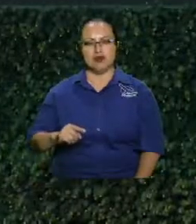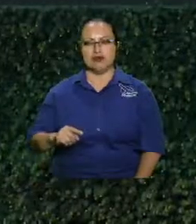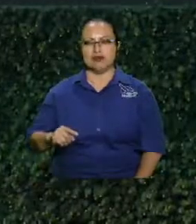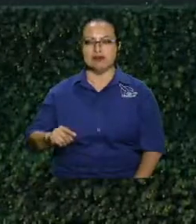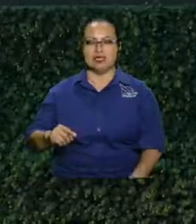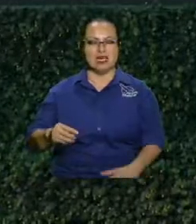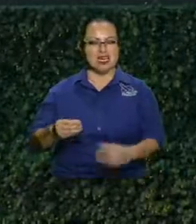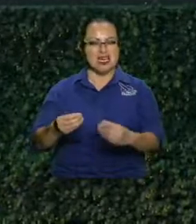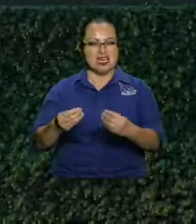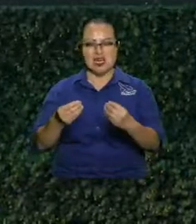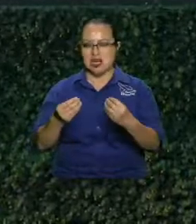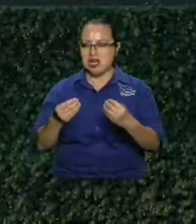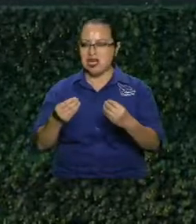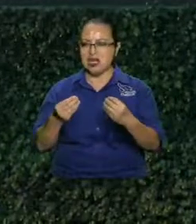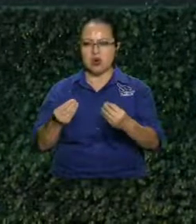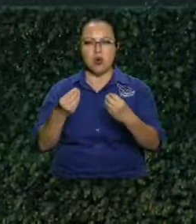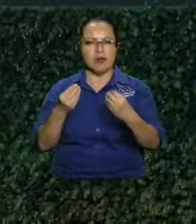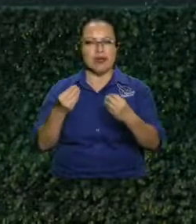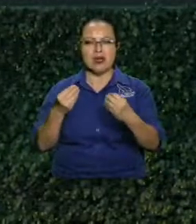son carroñeros.